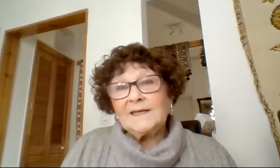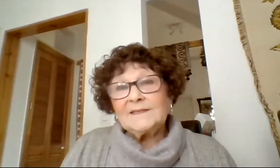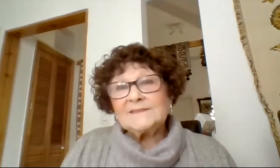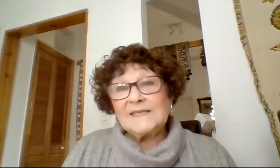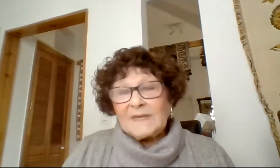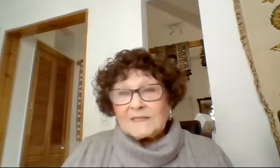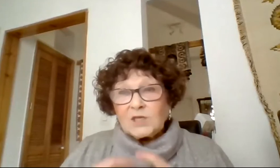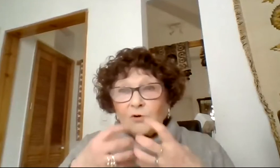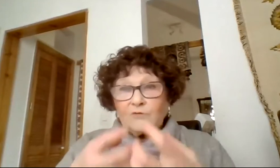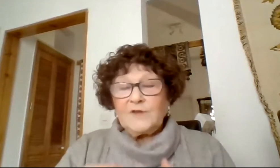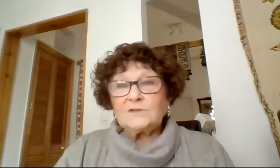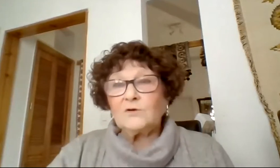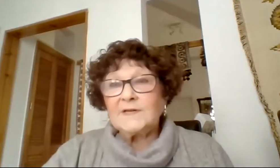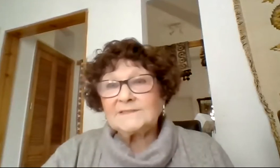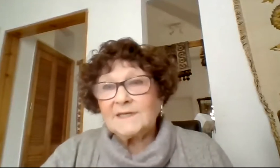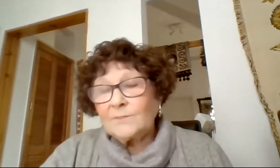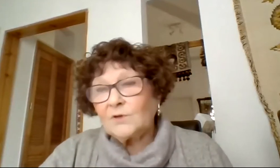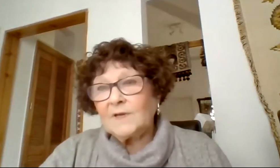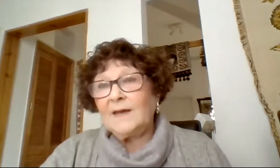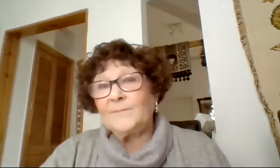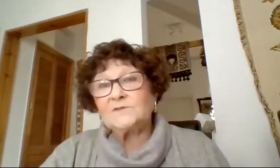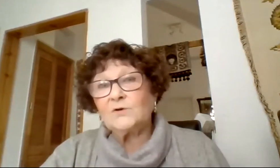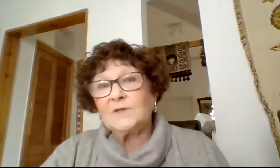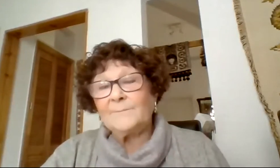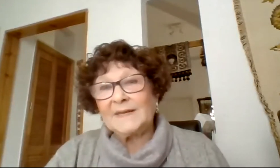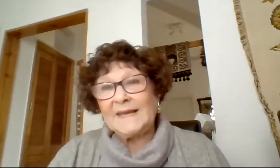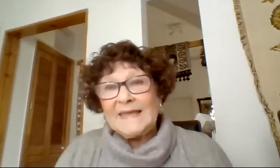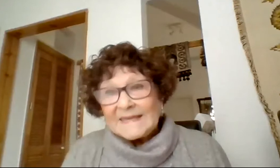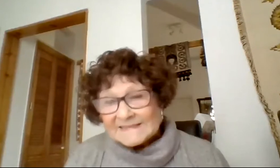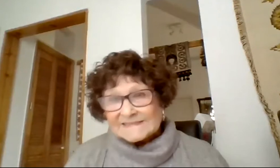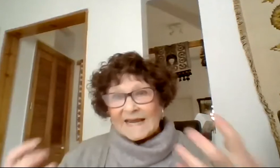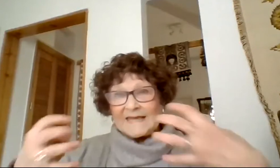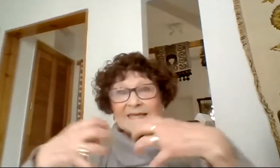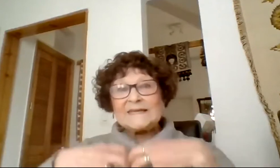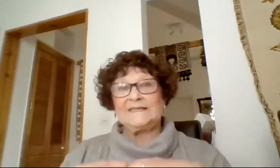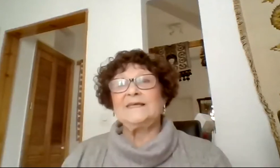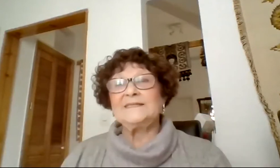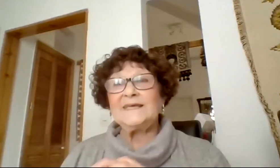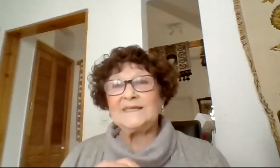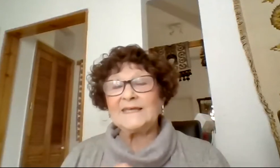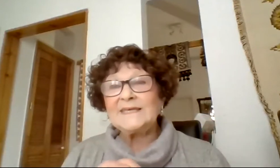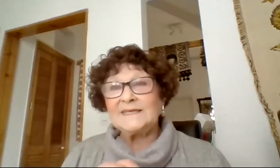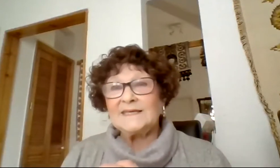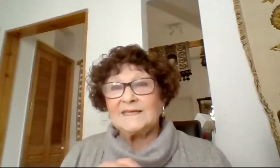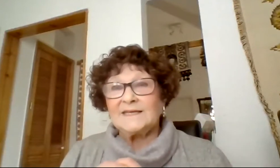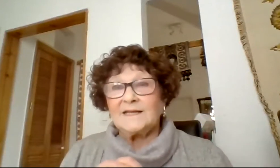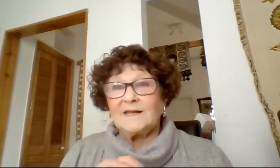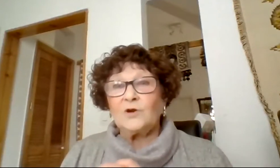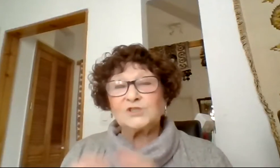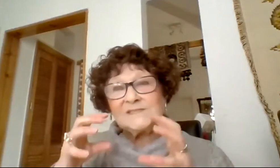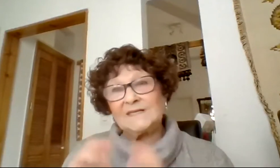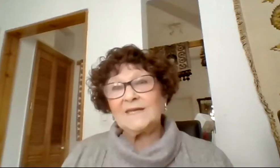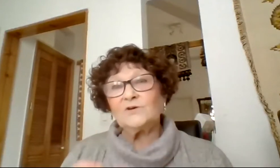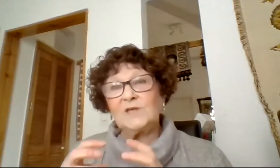arquitecta se metió dentro del cerebro de las personas para extraer desde ahí